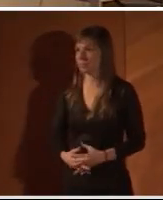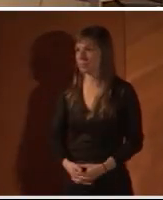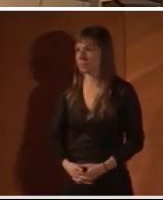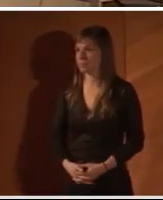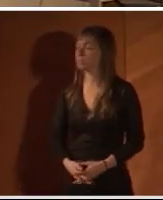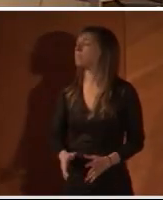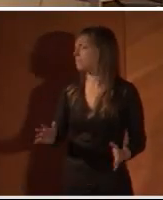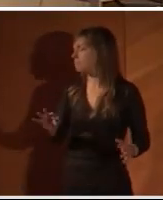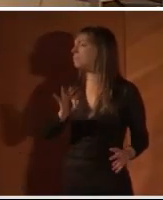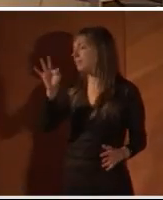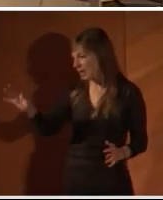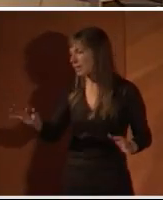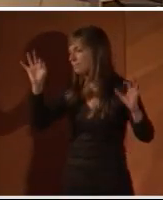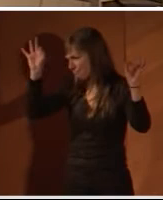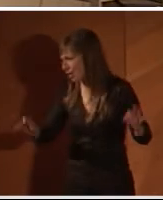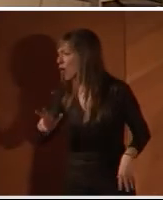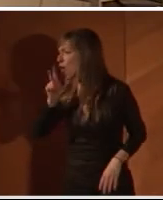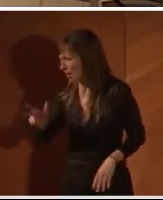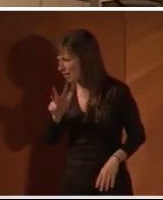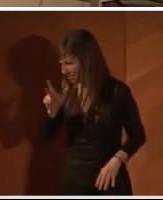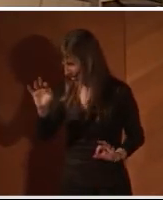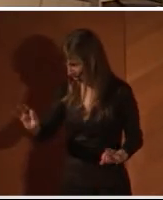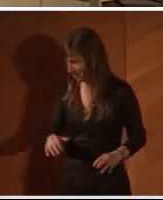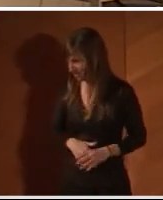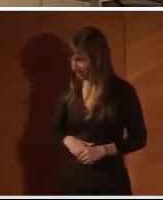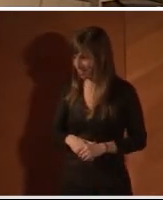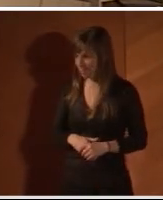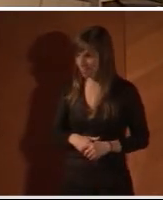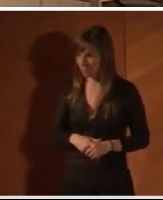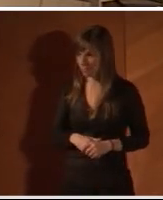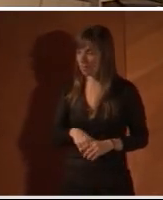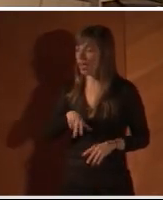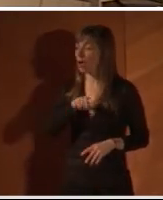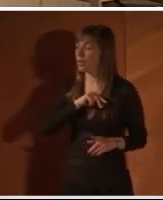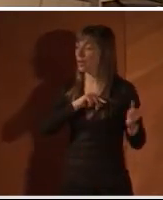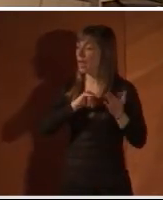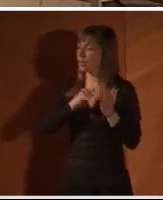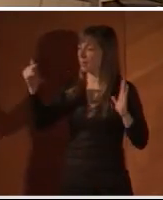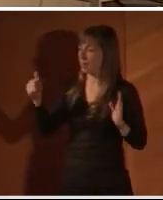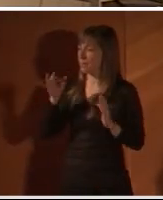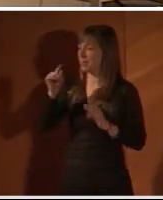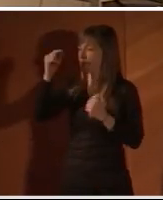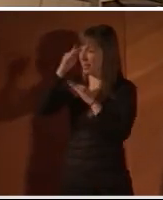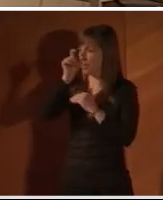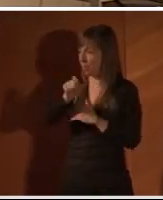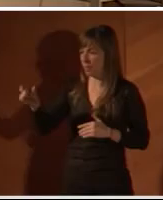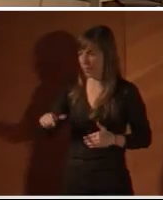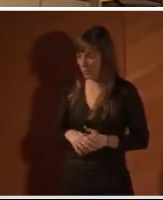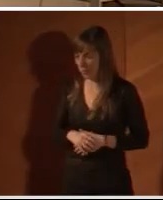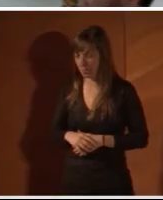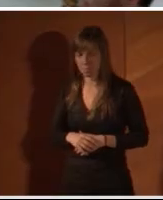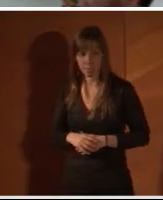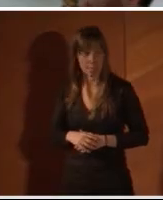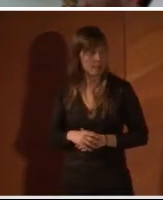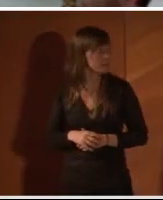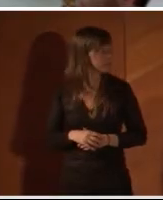Ahora sí vamos con Huesca. Interviene Mari Romero, concejala de Tecnología y Atención a la Ciudadanía.